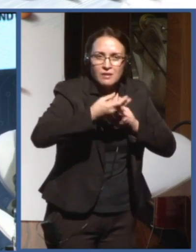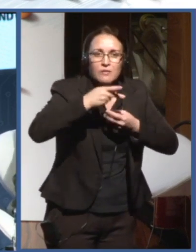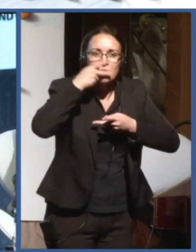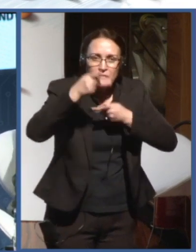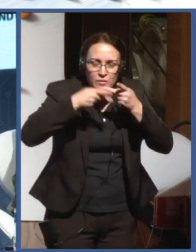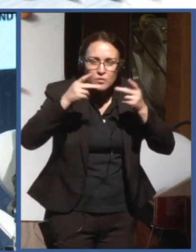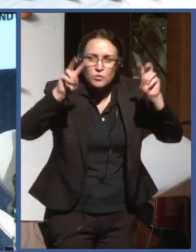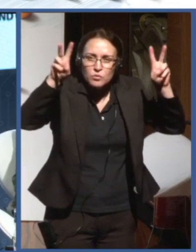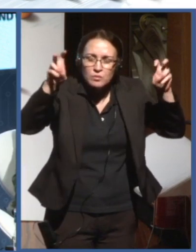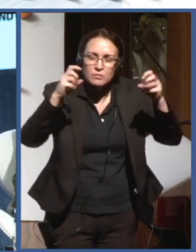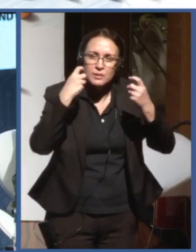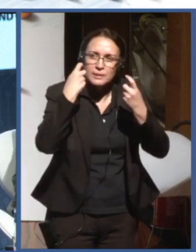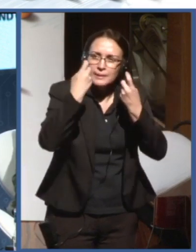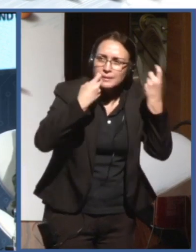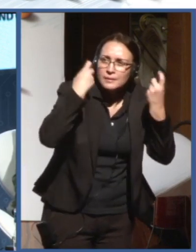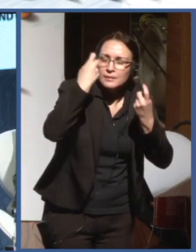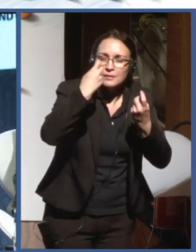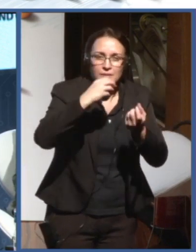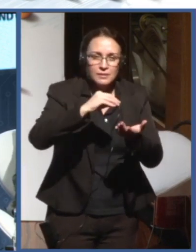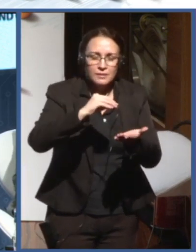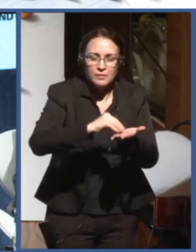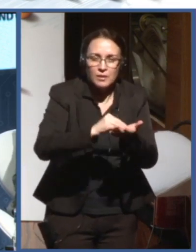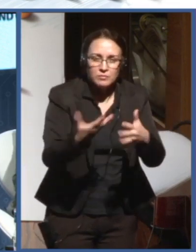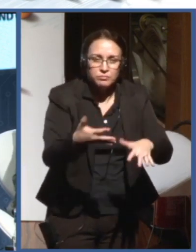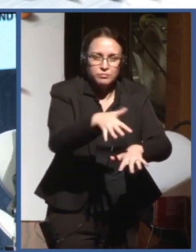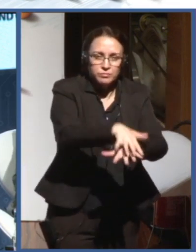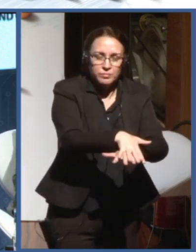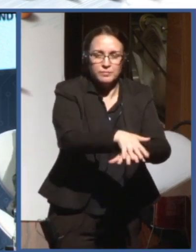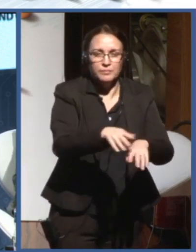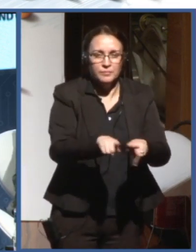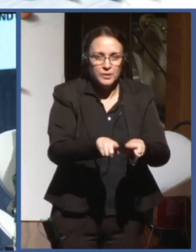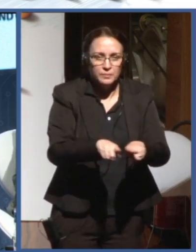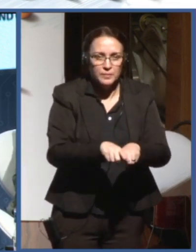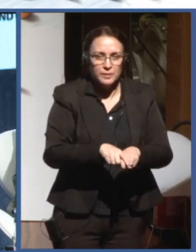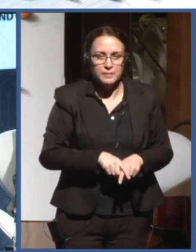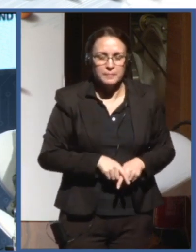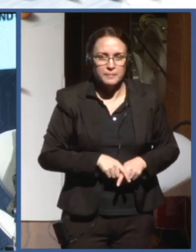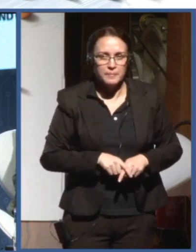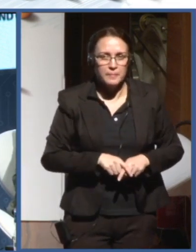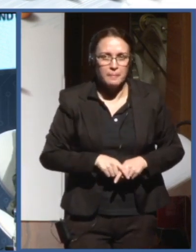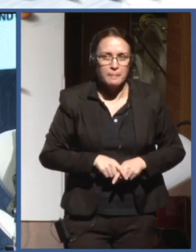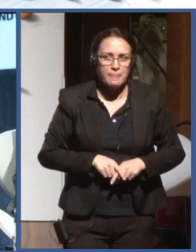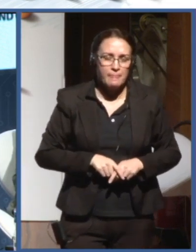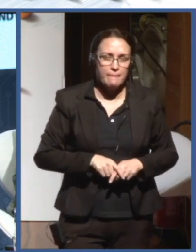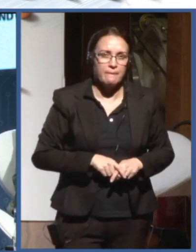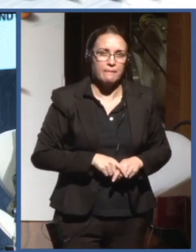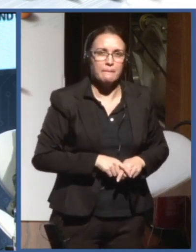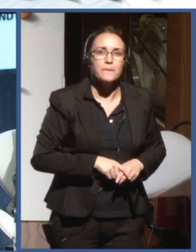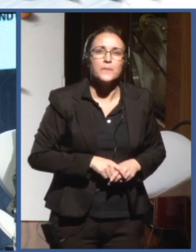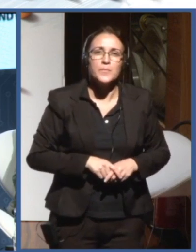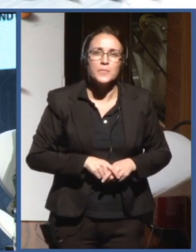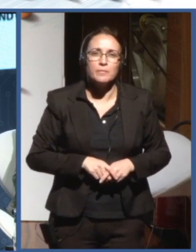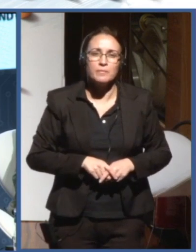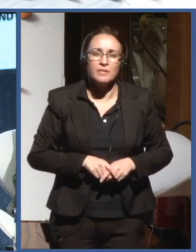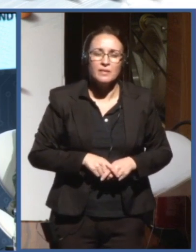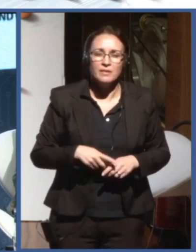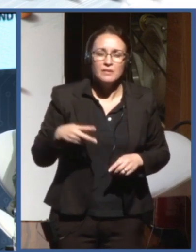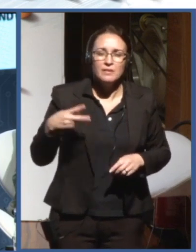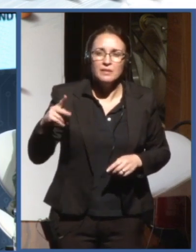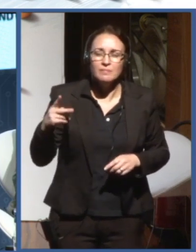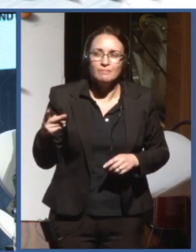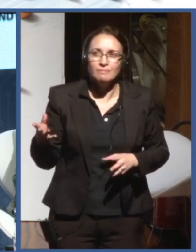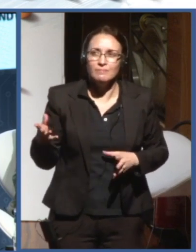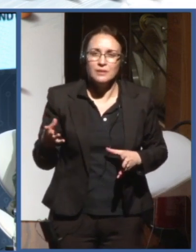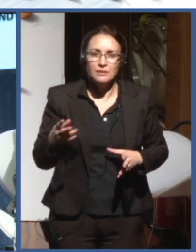es que sentían que no se sentían… ellos sentían que no eran escuchados necesariamente en estos foros grandes de…